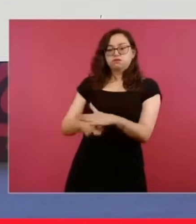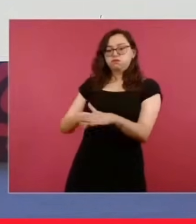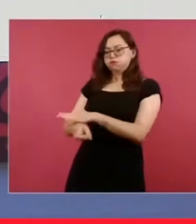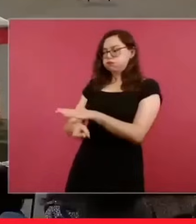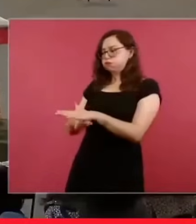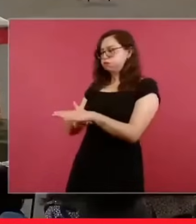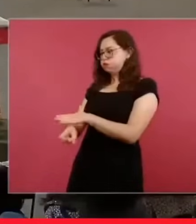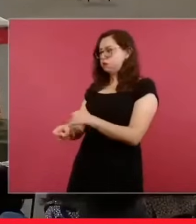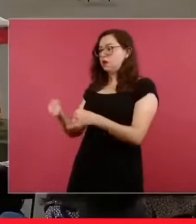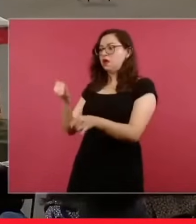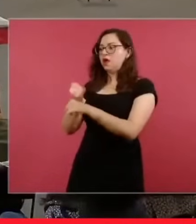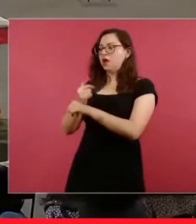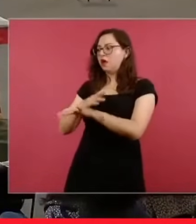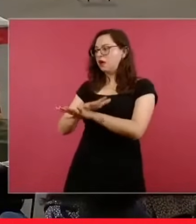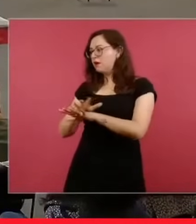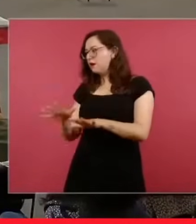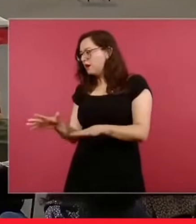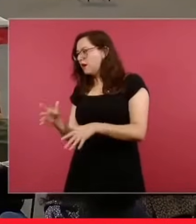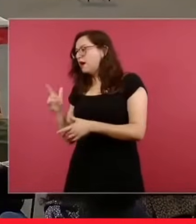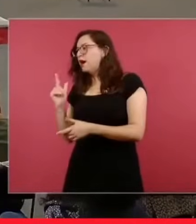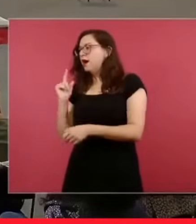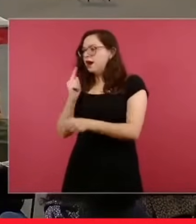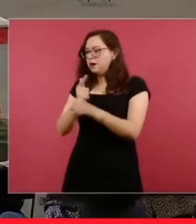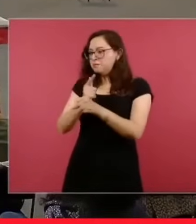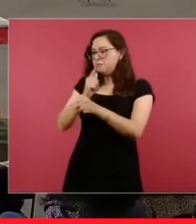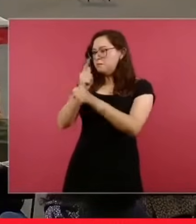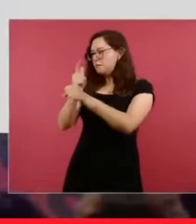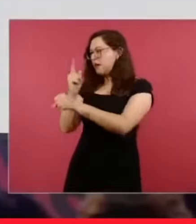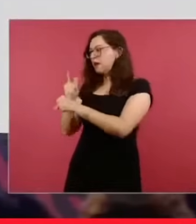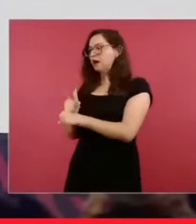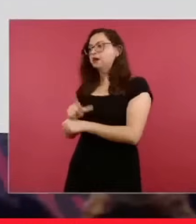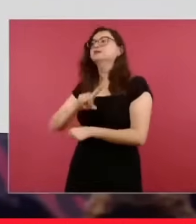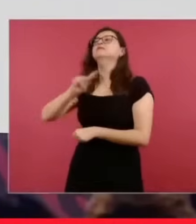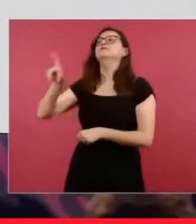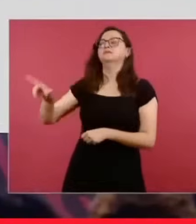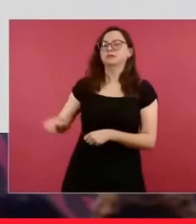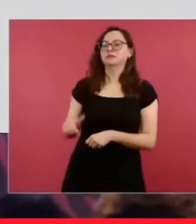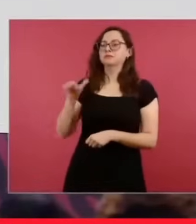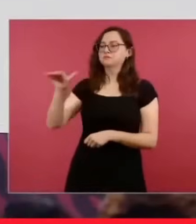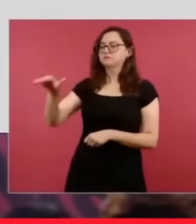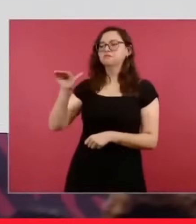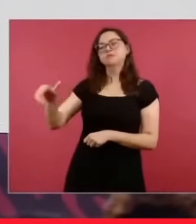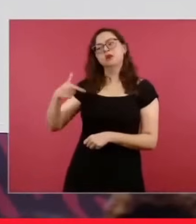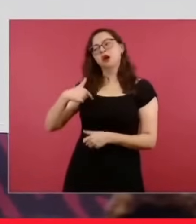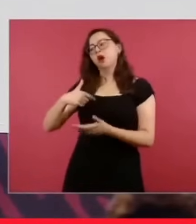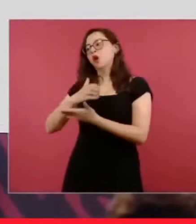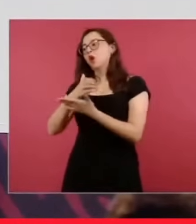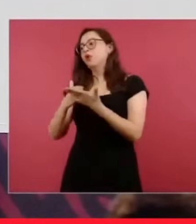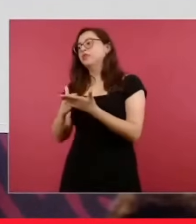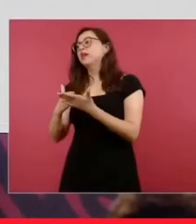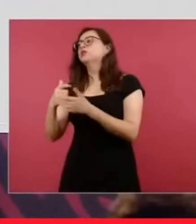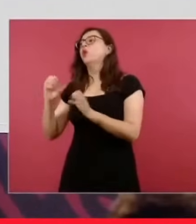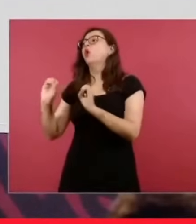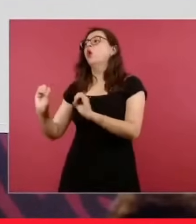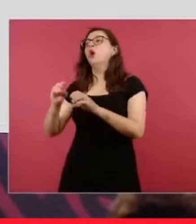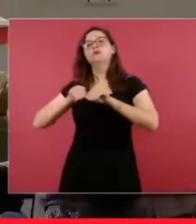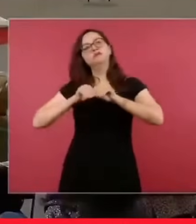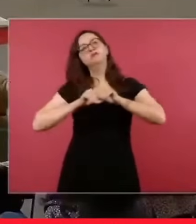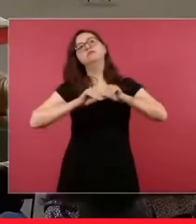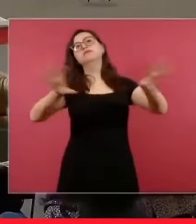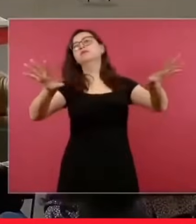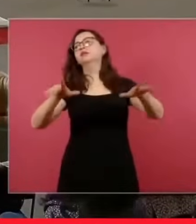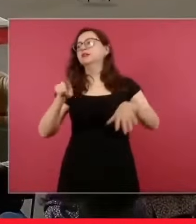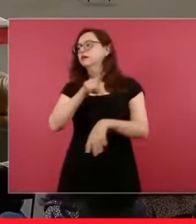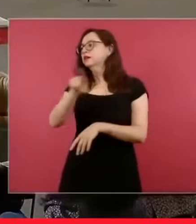información confidencial para obtener un contrato en el suministro de etano. ¿Qué hicimos ante este